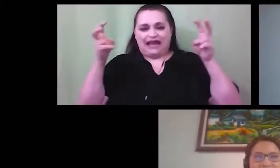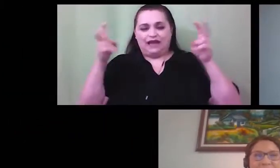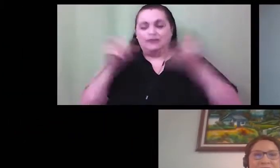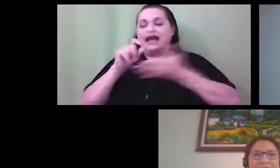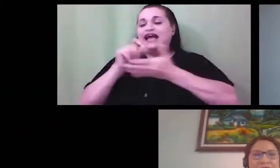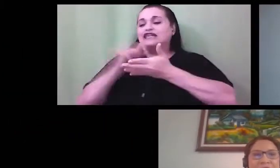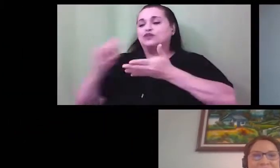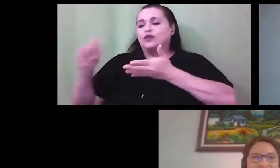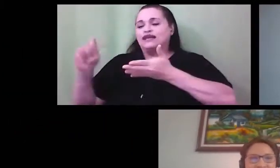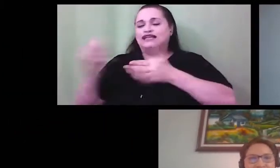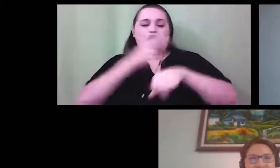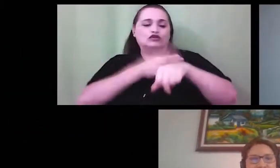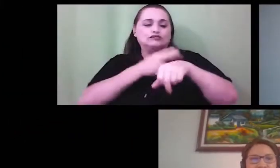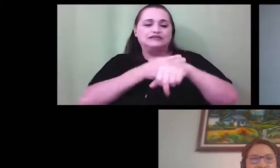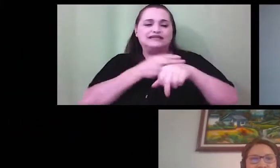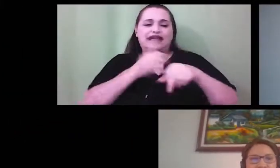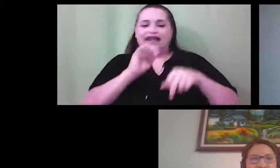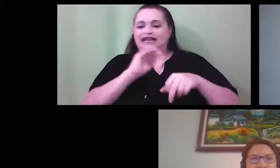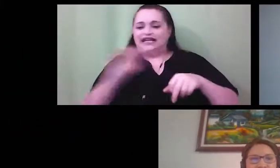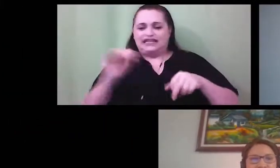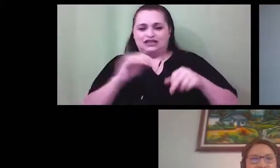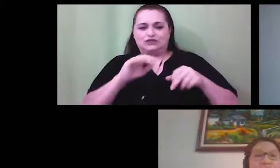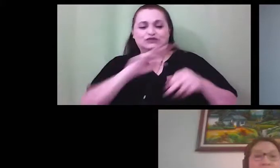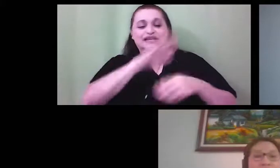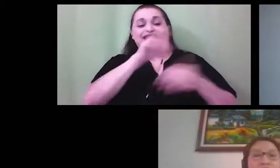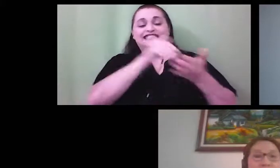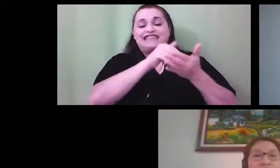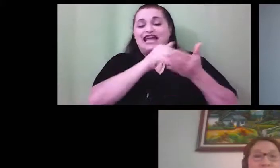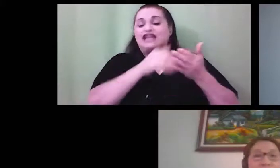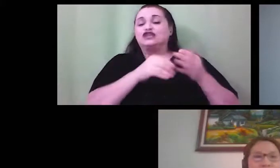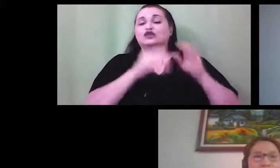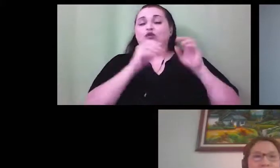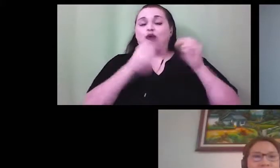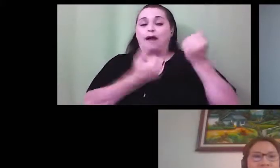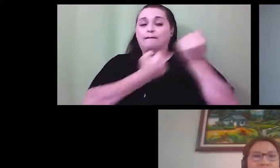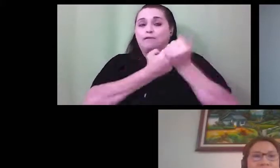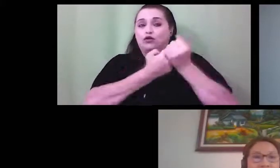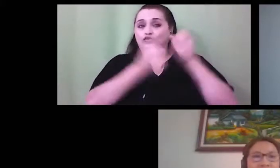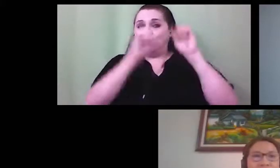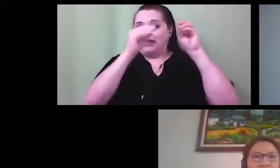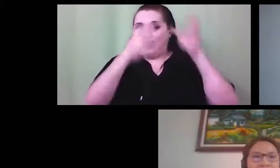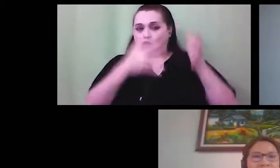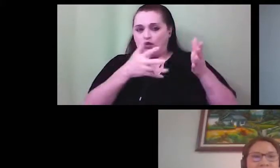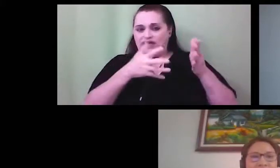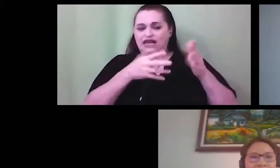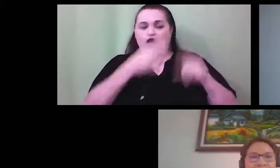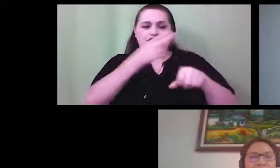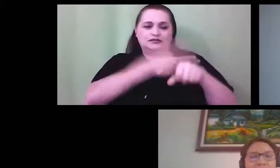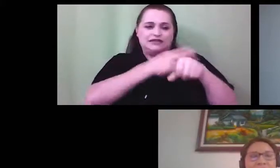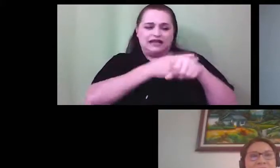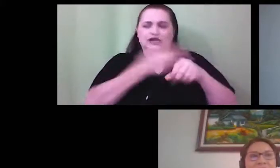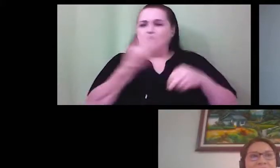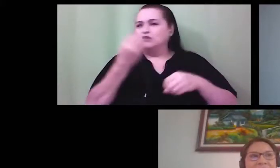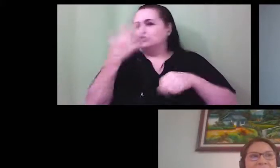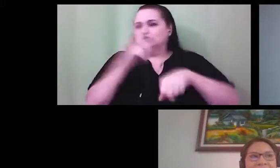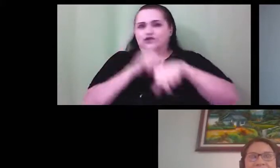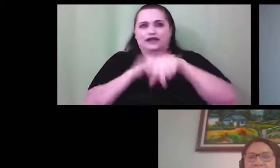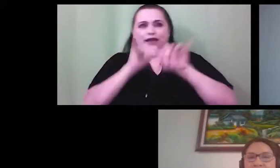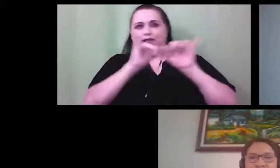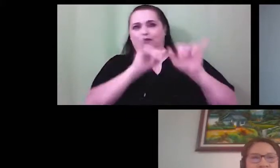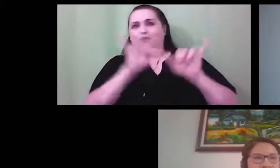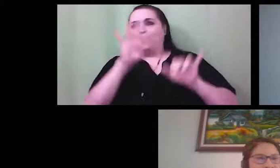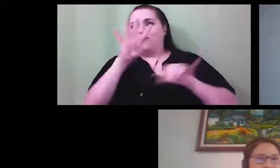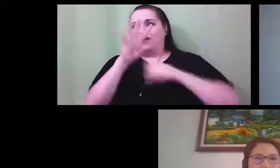del Hospital de Niños, ¿verdad? El Centro de Apoyo en Pedagogía Hospitalaria, porque ahí estuvimos 4 años, o sea, fue muchísimo tiempo.